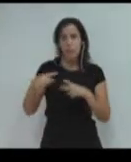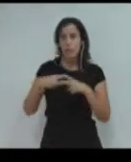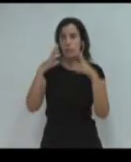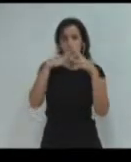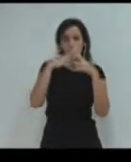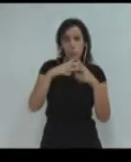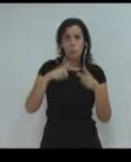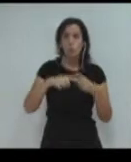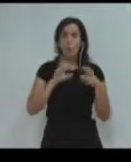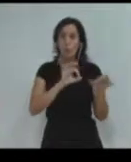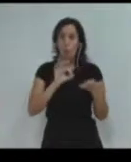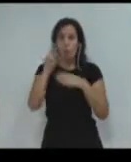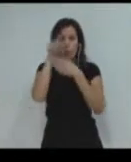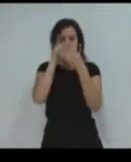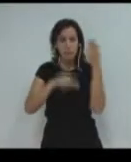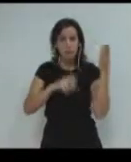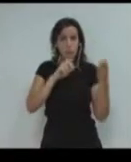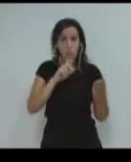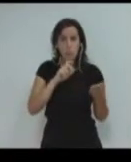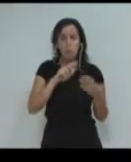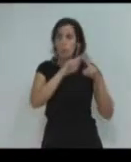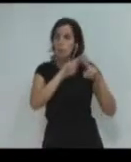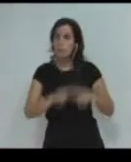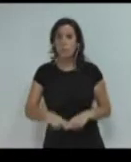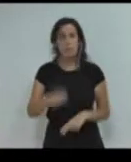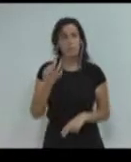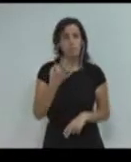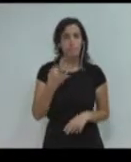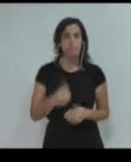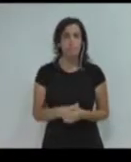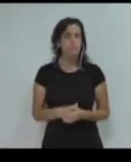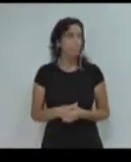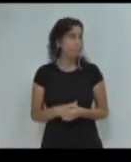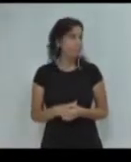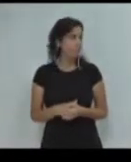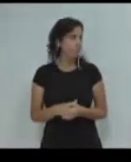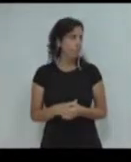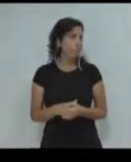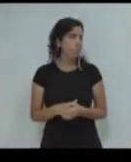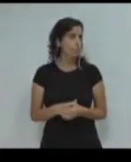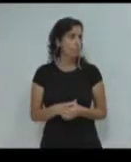el orden de lectura. Aquí tiene- nos va a ayudar